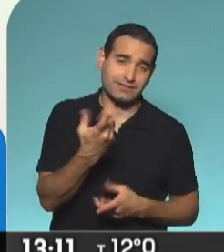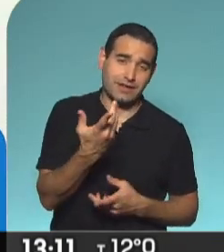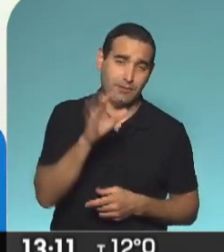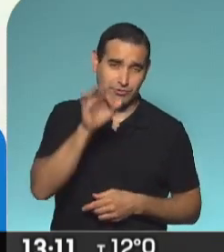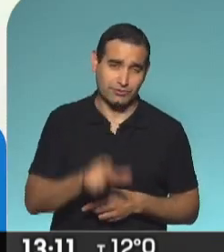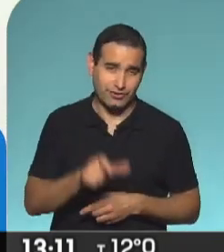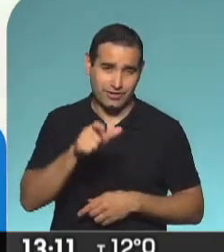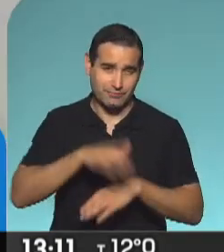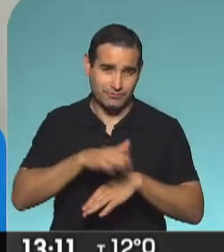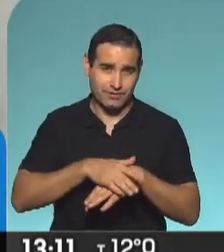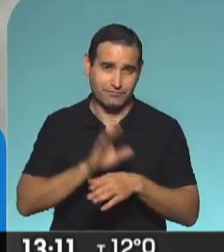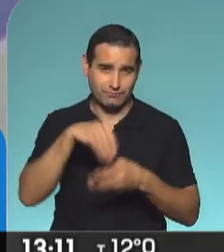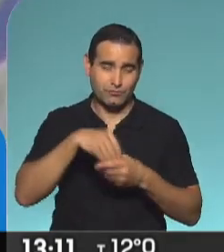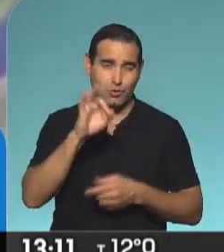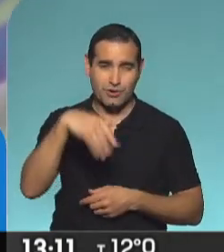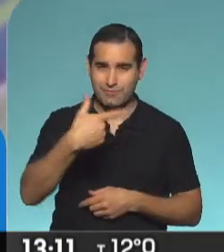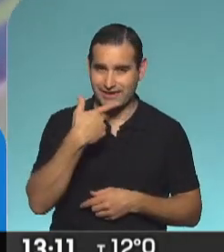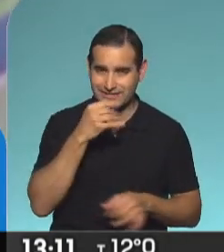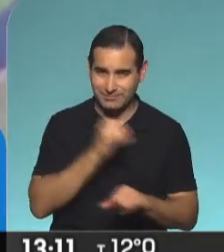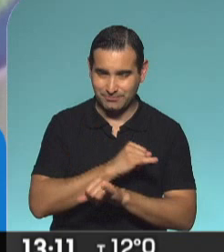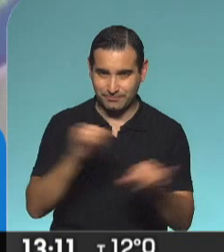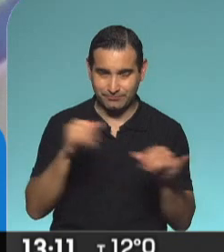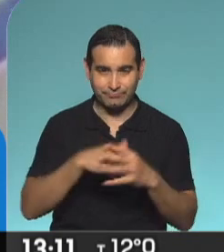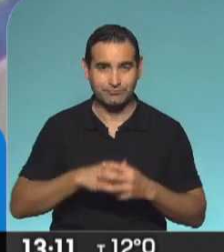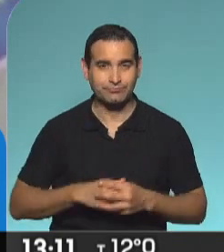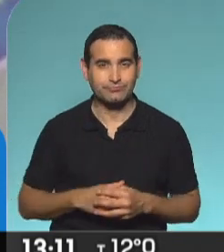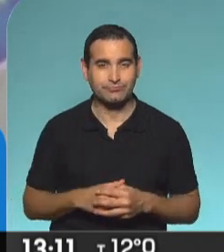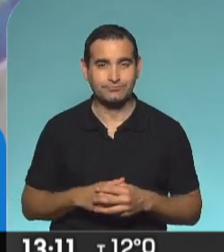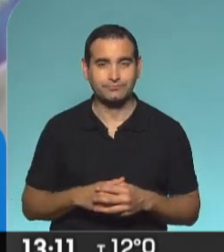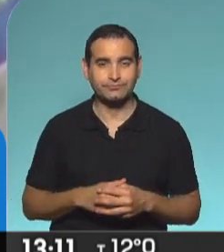vocero de la OMS, Tarik Haracevic.